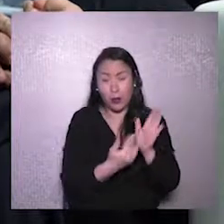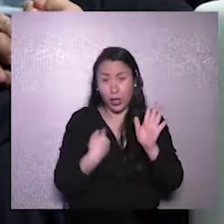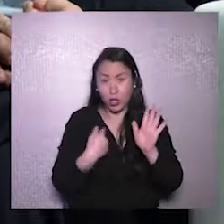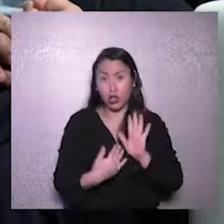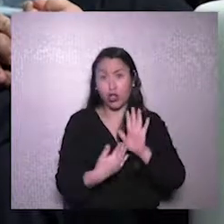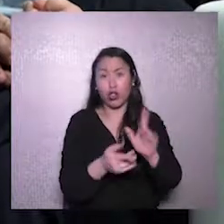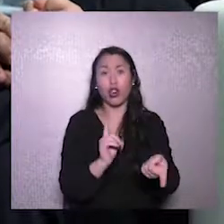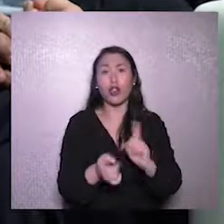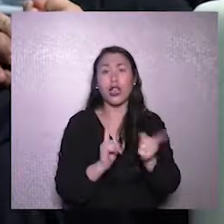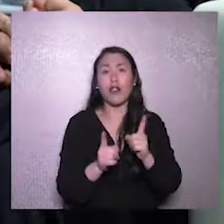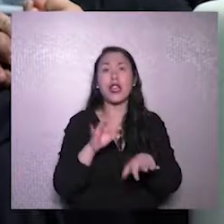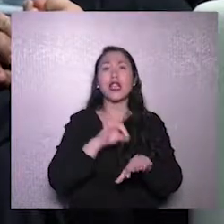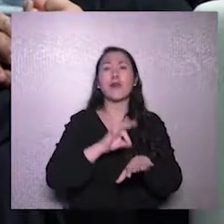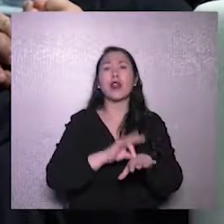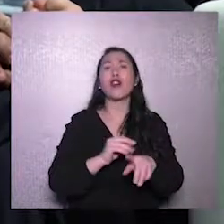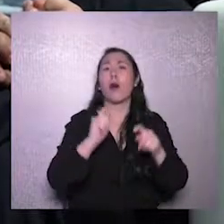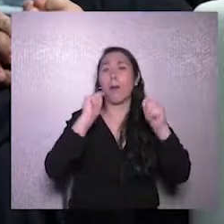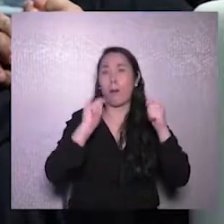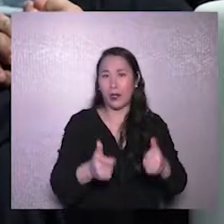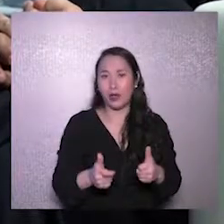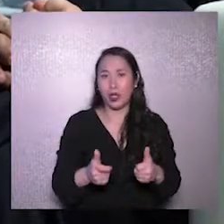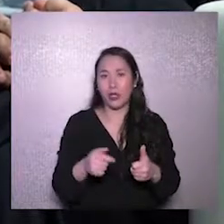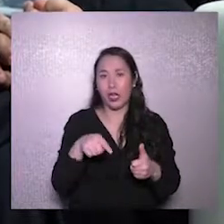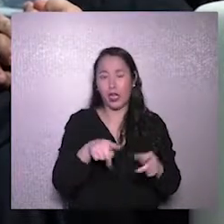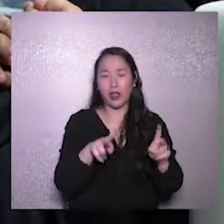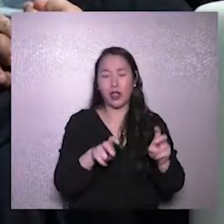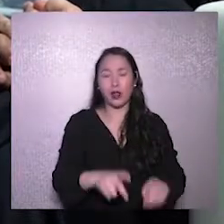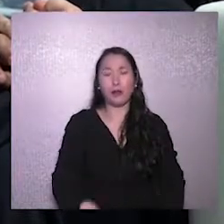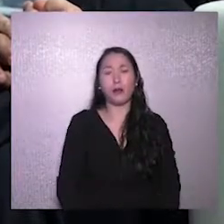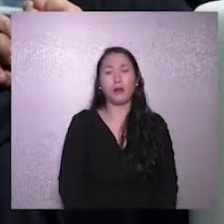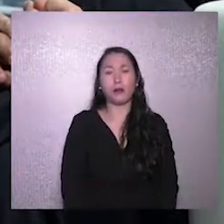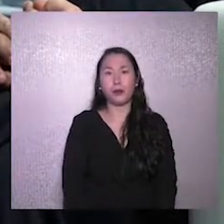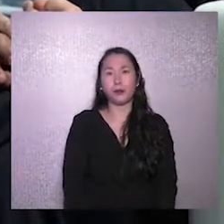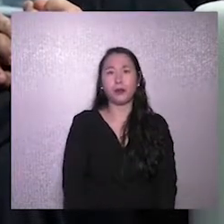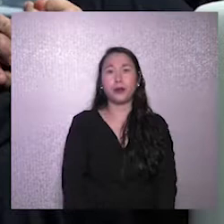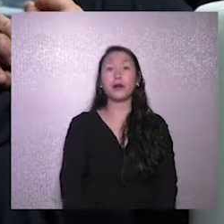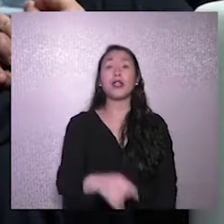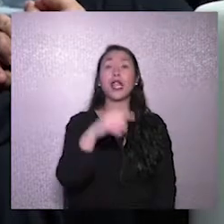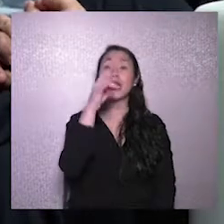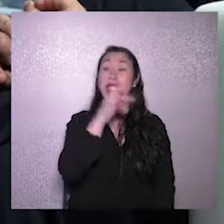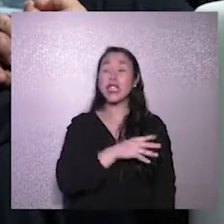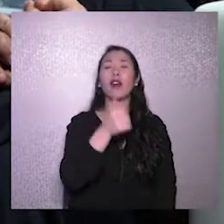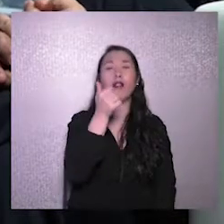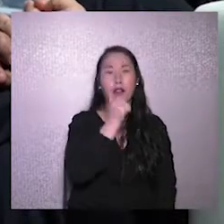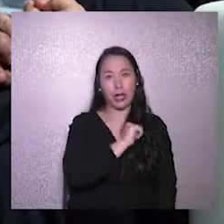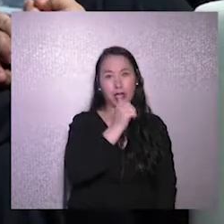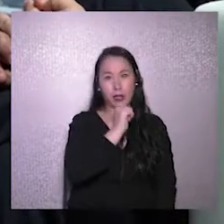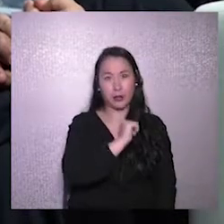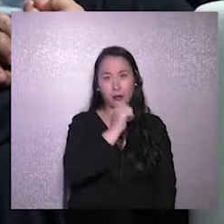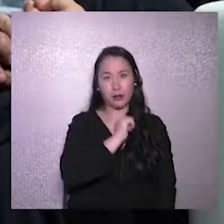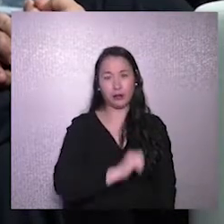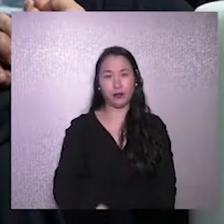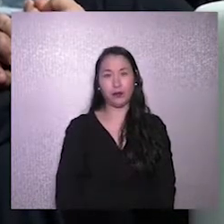de médicos especialistas en la PS. Bueno, en Chile faltan